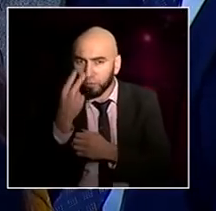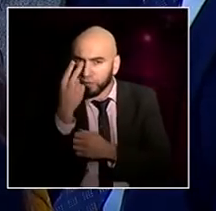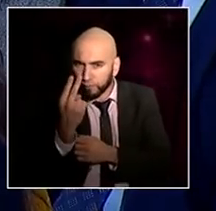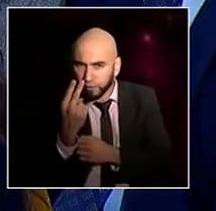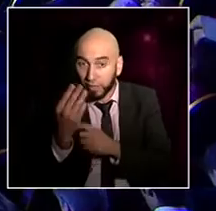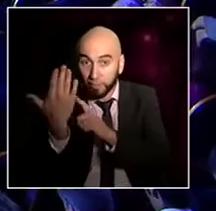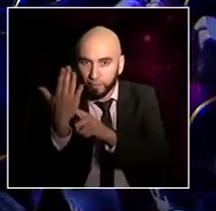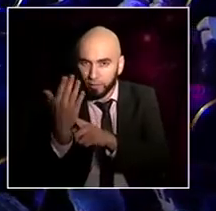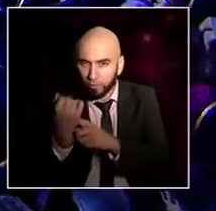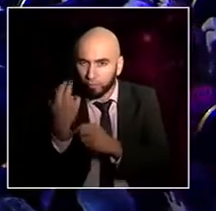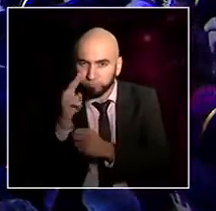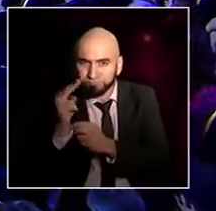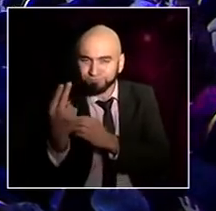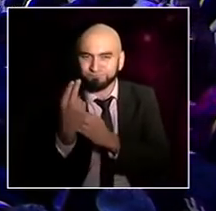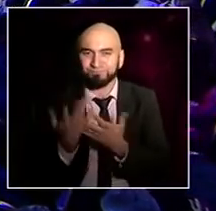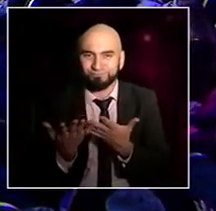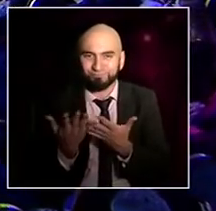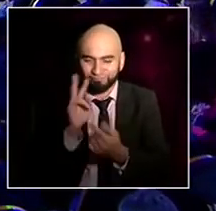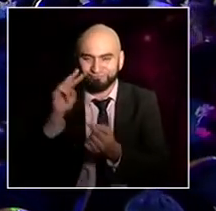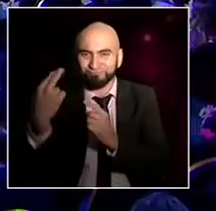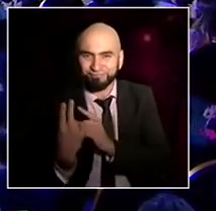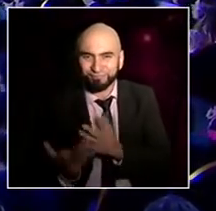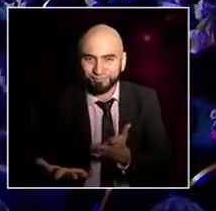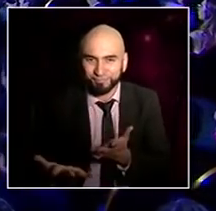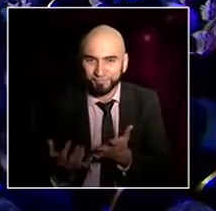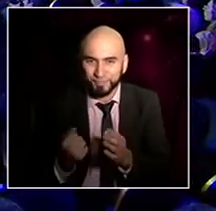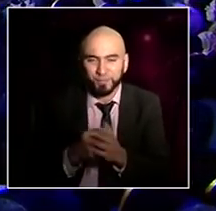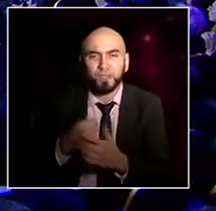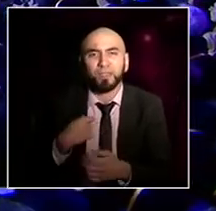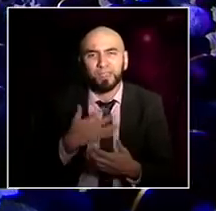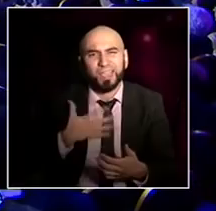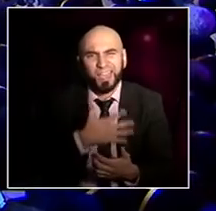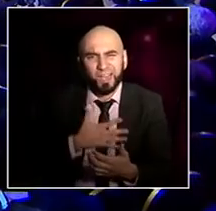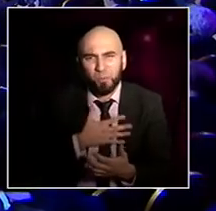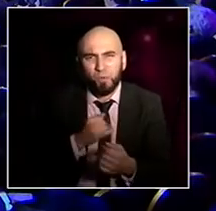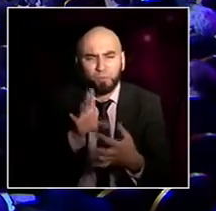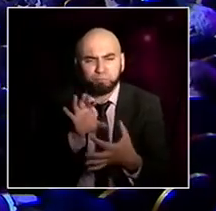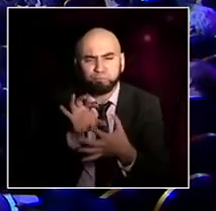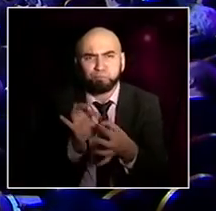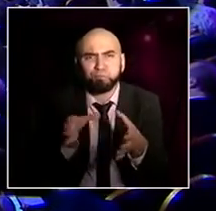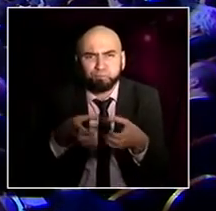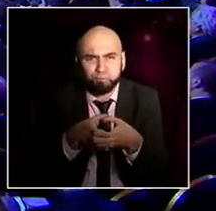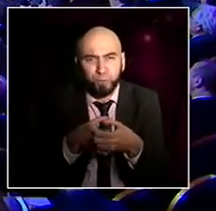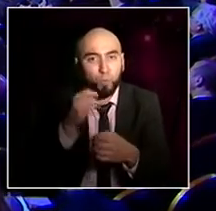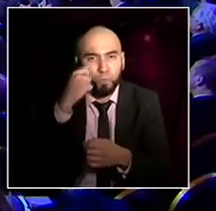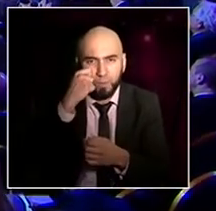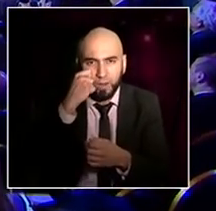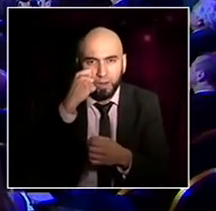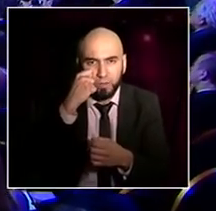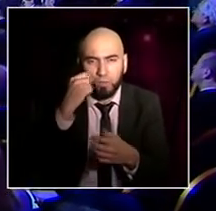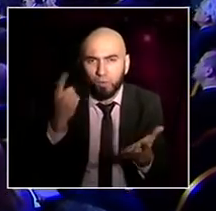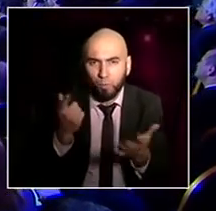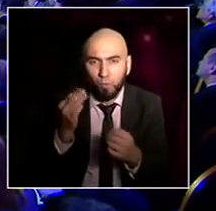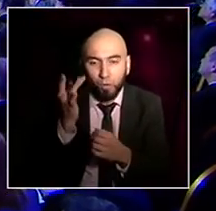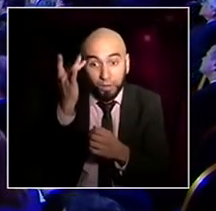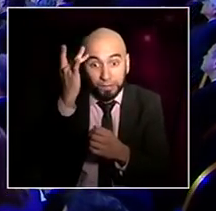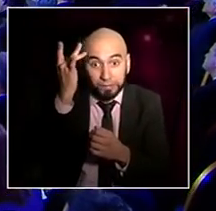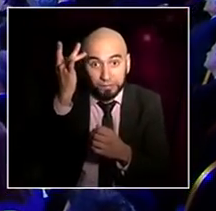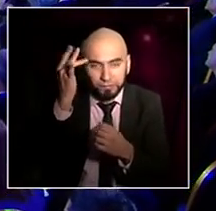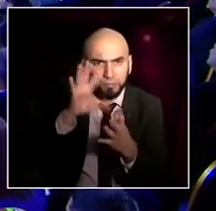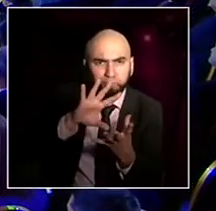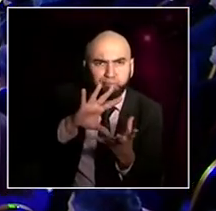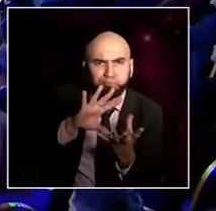mirarnos y a otros en ello. Queremos ser el tipo de especie que es capaz de utilizar nuestras mentes y nuestra inteligencia adaptativa